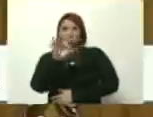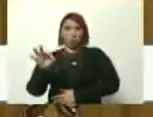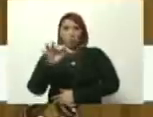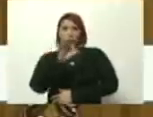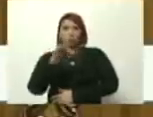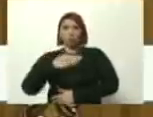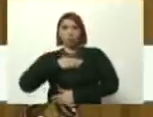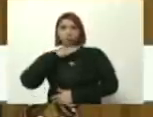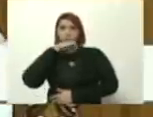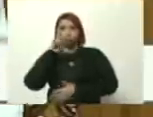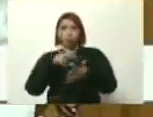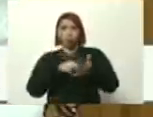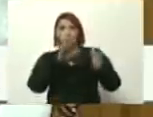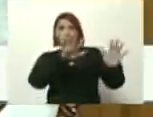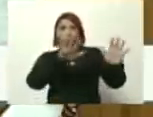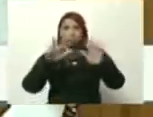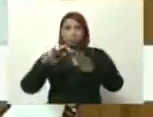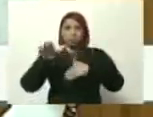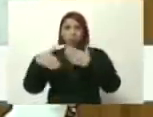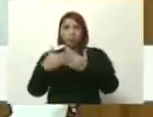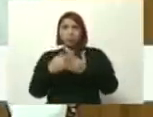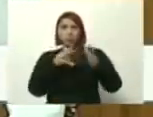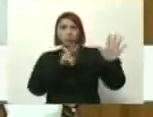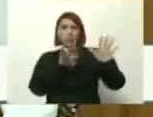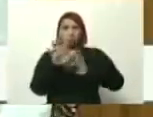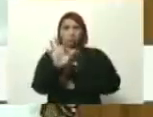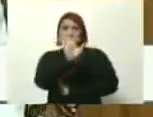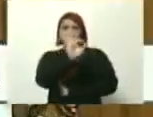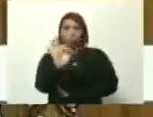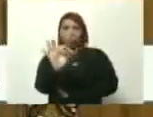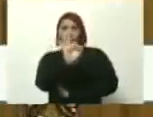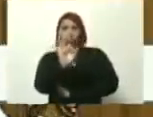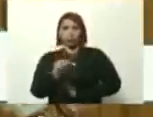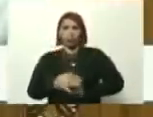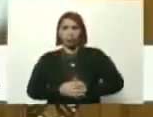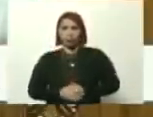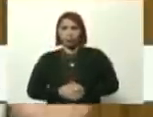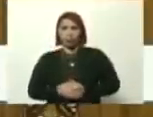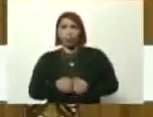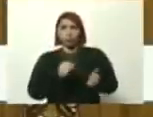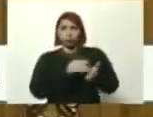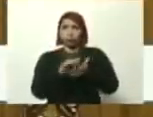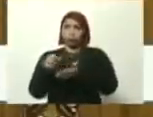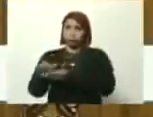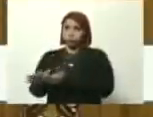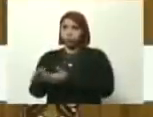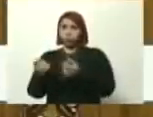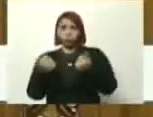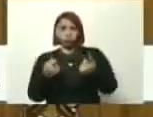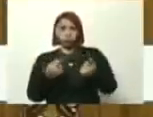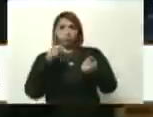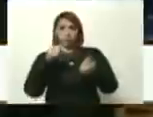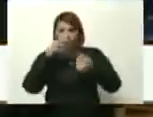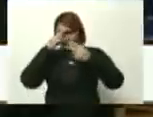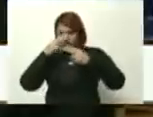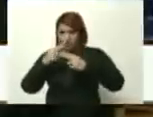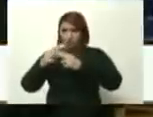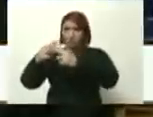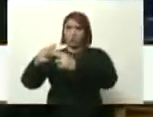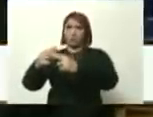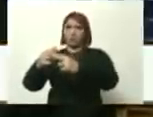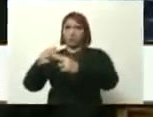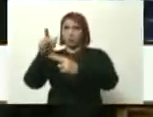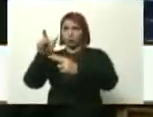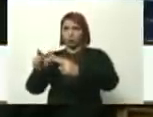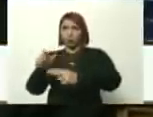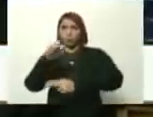año 2018 a un 75% el gasto fiscal y por eso decía un reconocimiento al